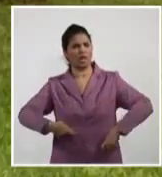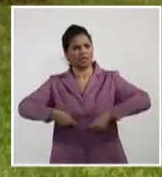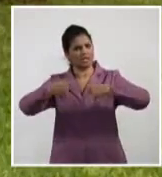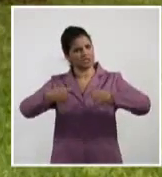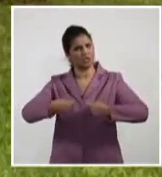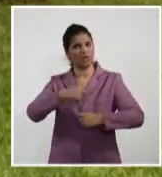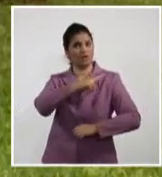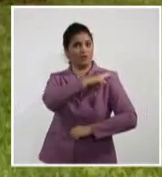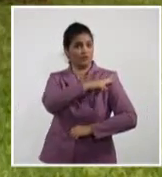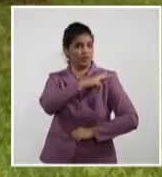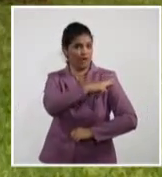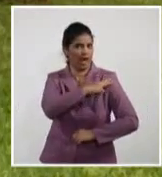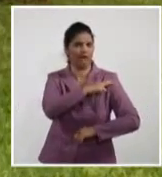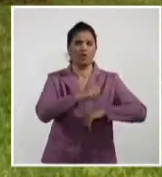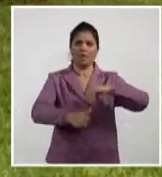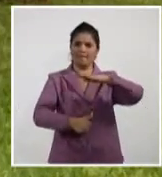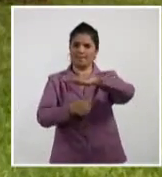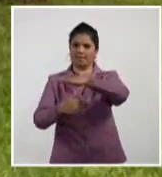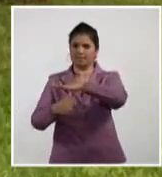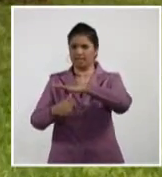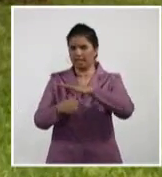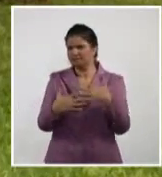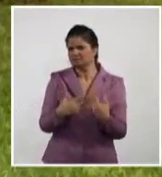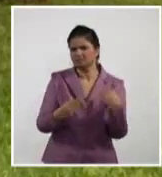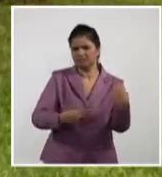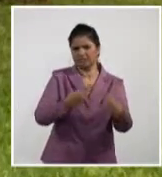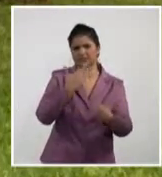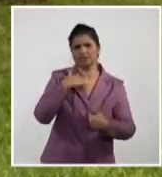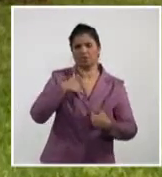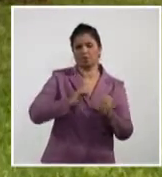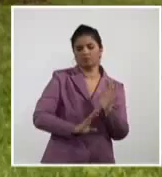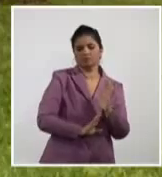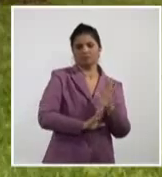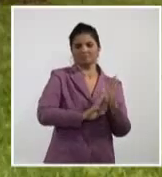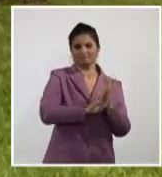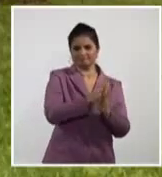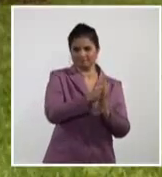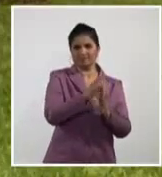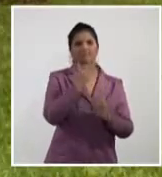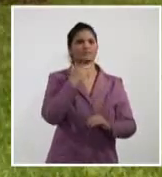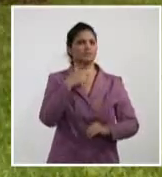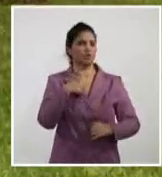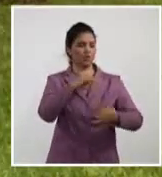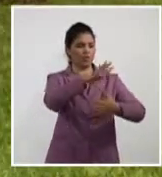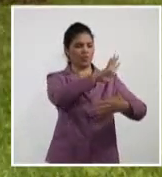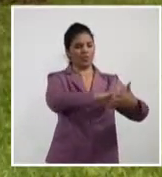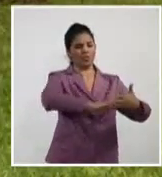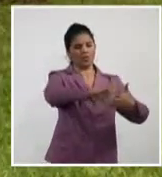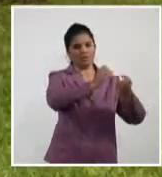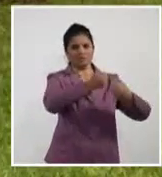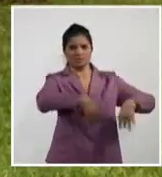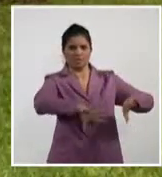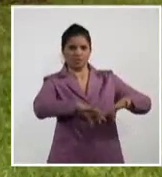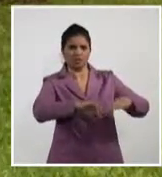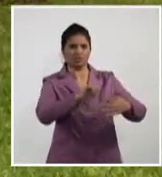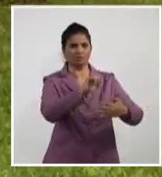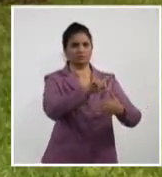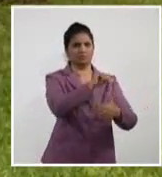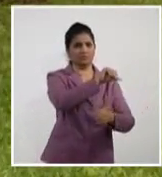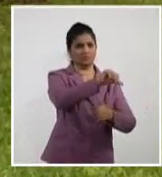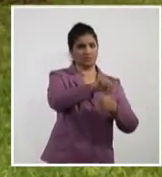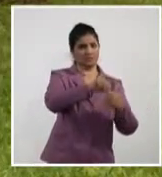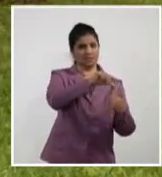de nuestras fronteras? Y además, ¿cómo influyó esta área geográfica en el hoy muy cuestionado orden